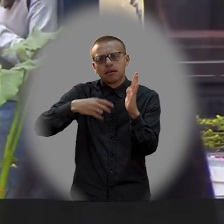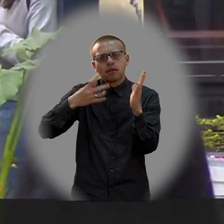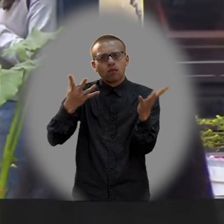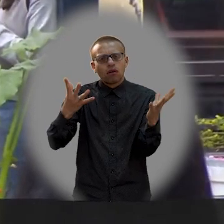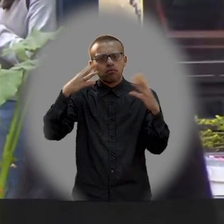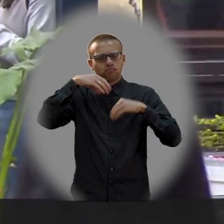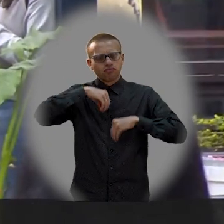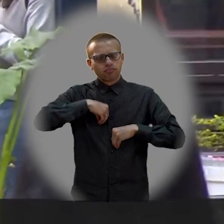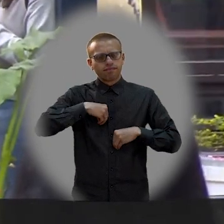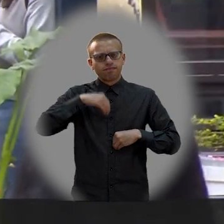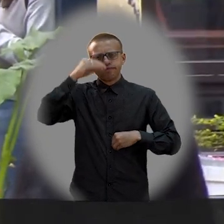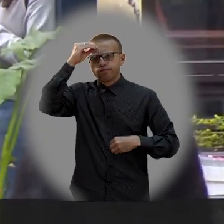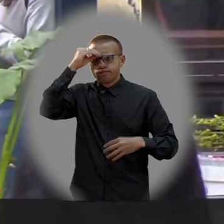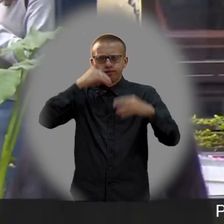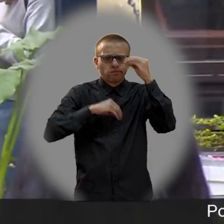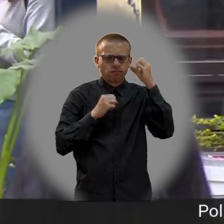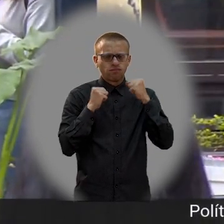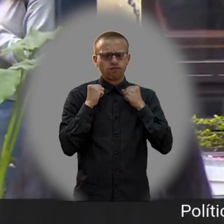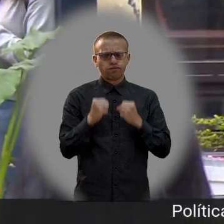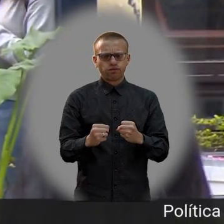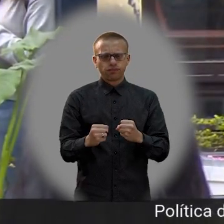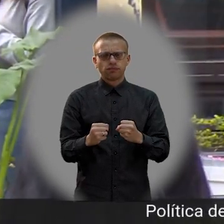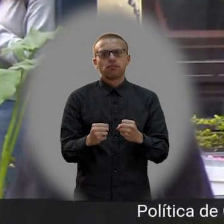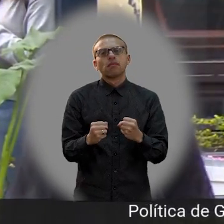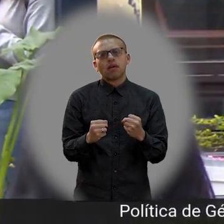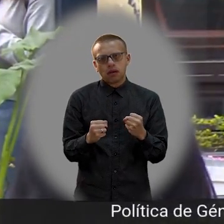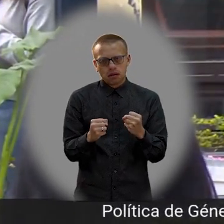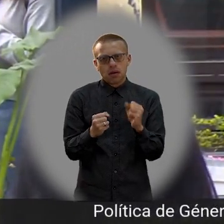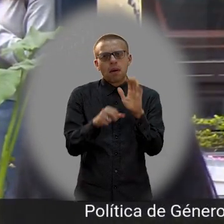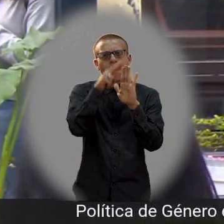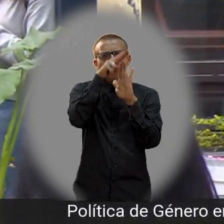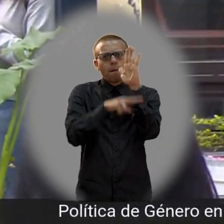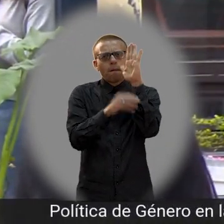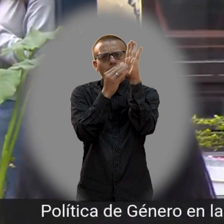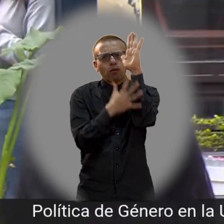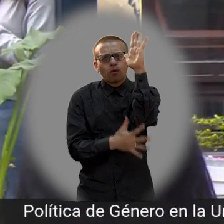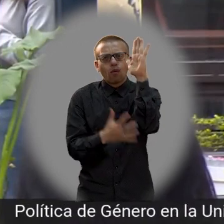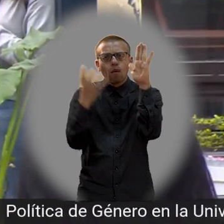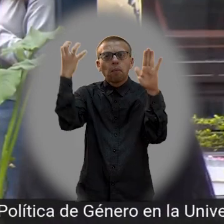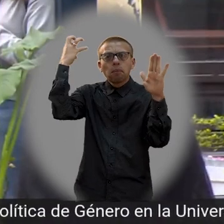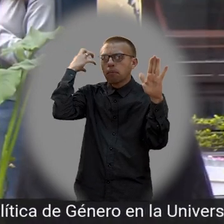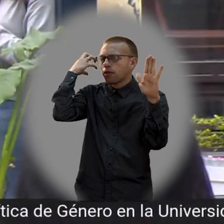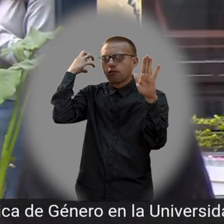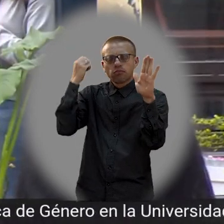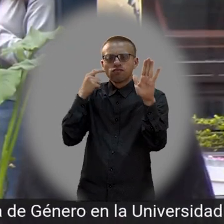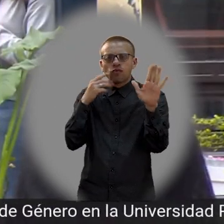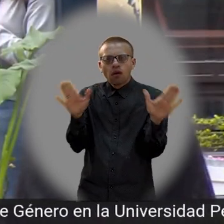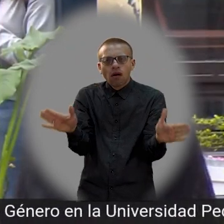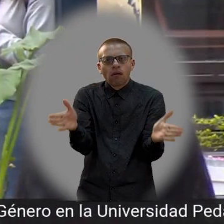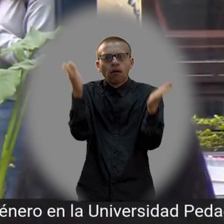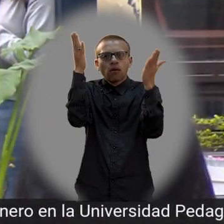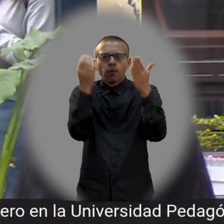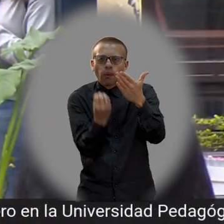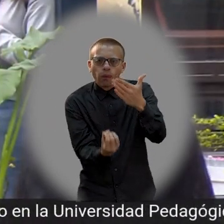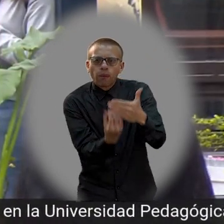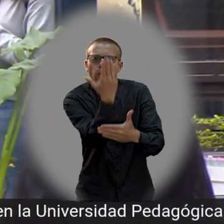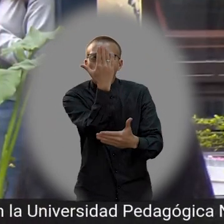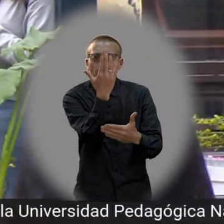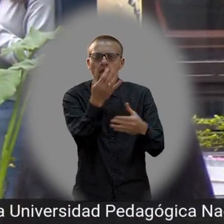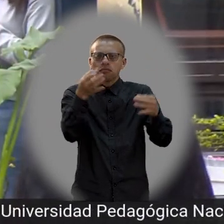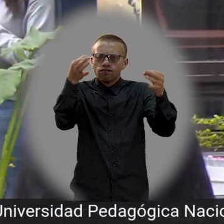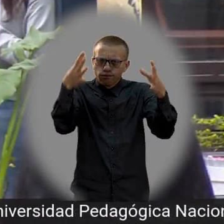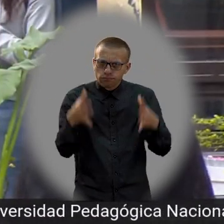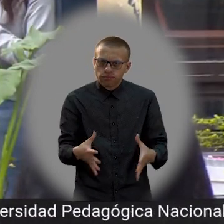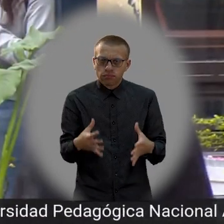enriquezcan, para que tengamos un protocolo renovado y más eficiente, que sirva para algo, para que